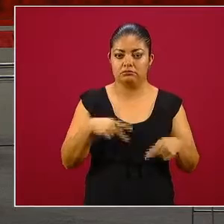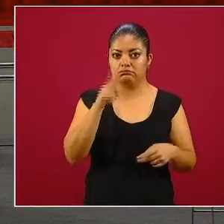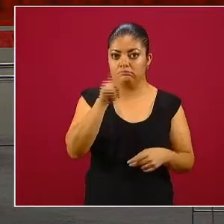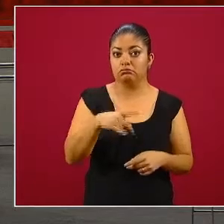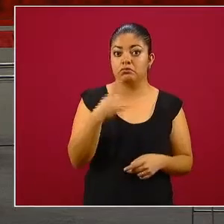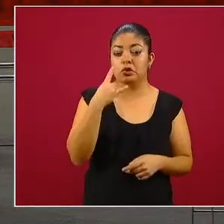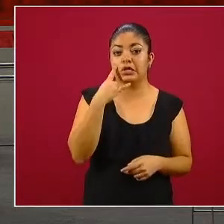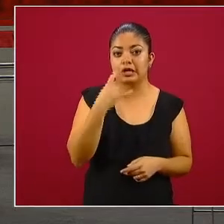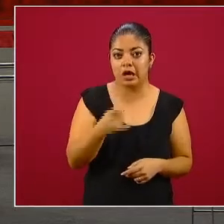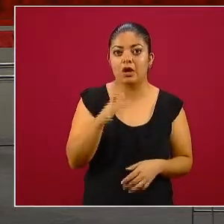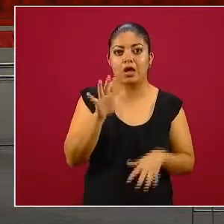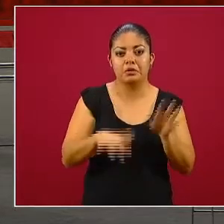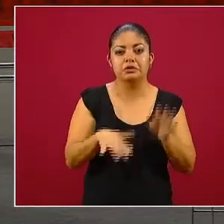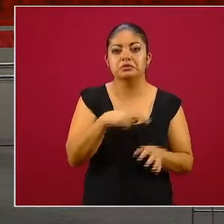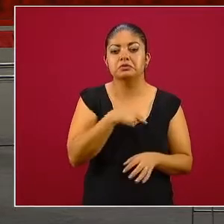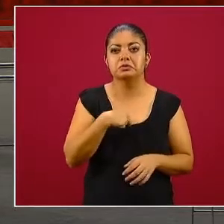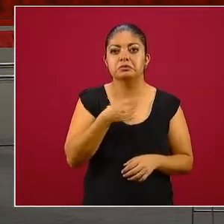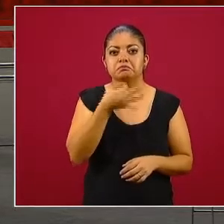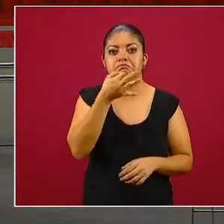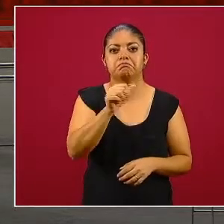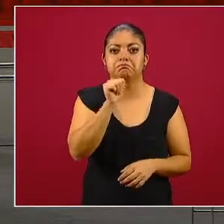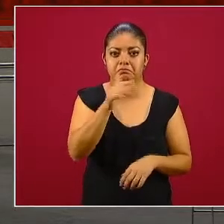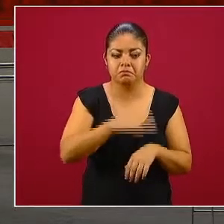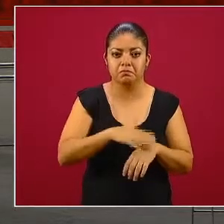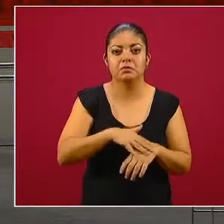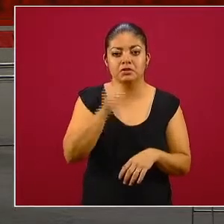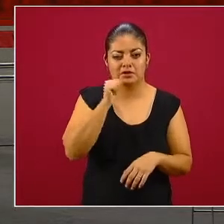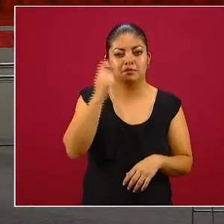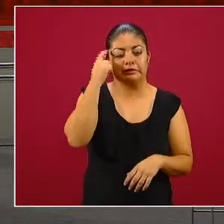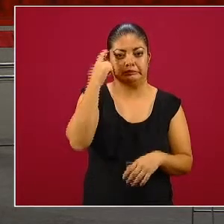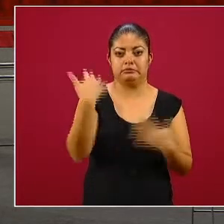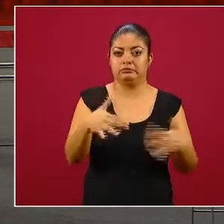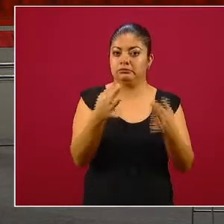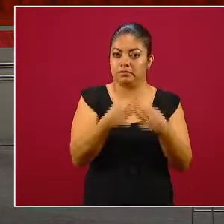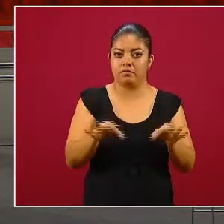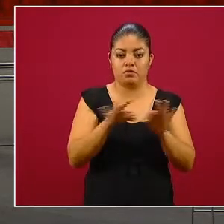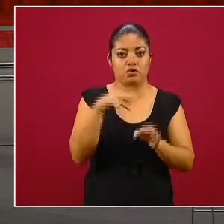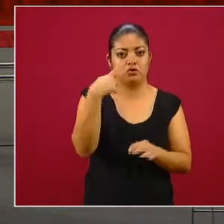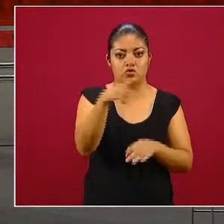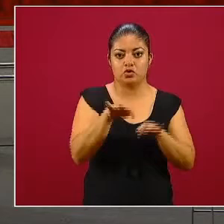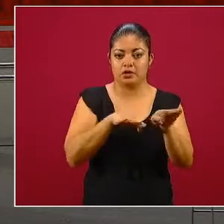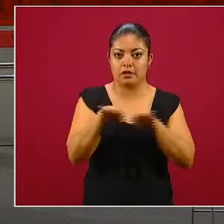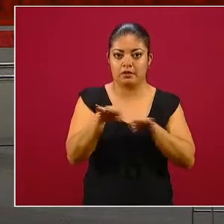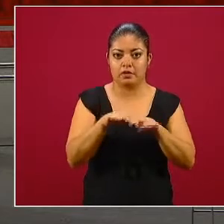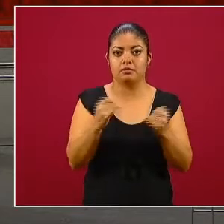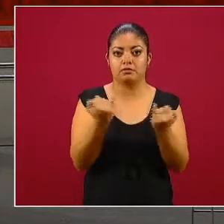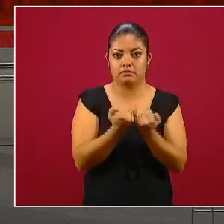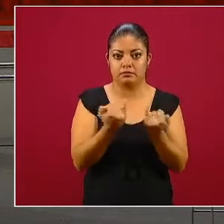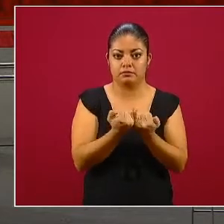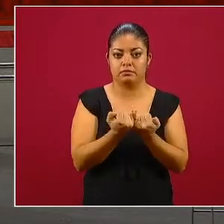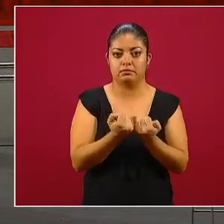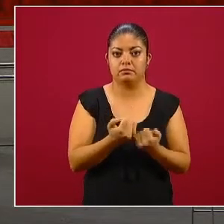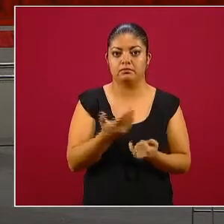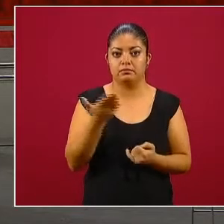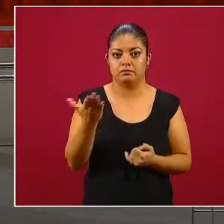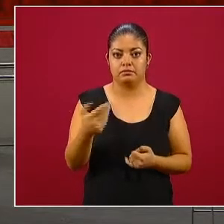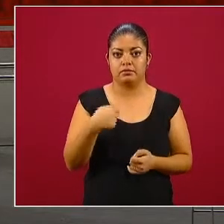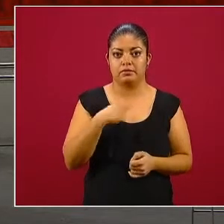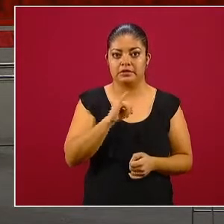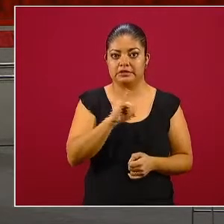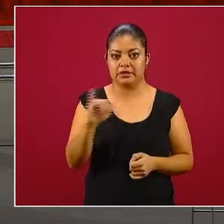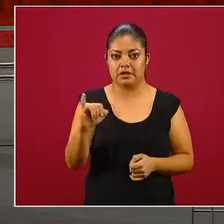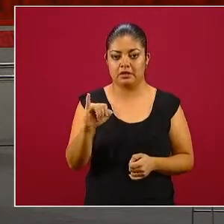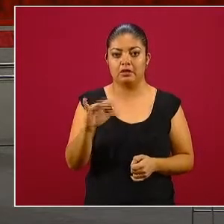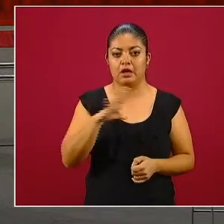raramente mencionamos, pero siempre estamos muy conscientes de la importancia de su trabajo. Aquí a mi lado izquierdo